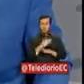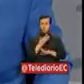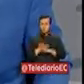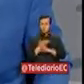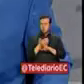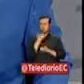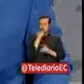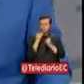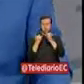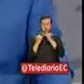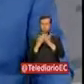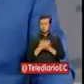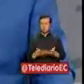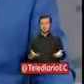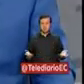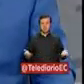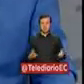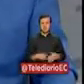o de invitaciones.